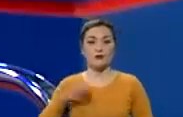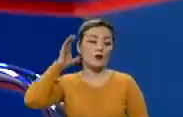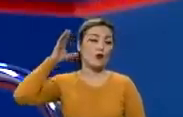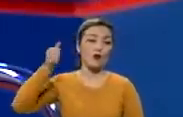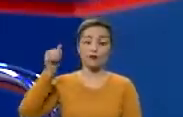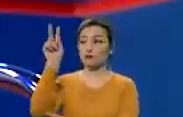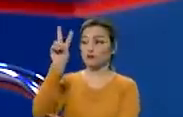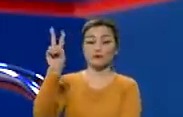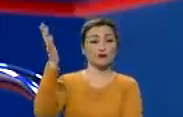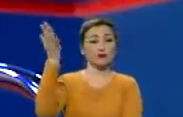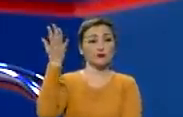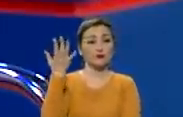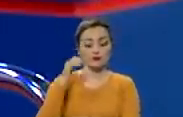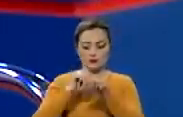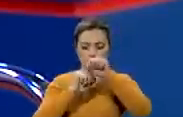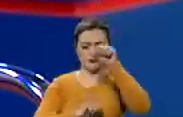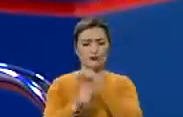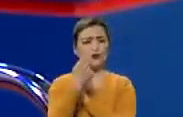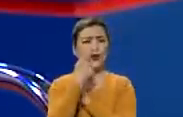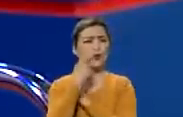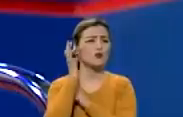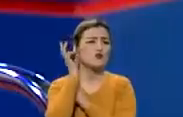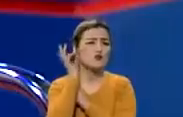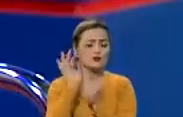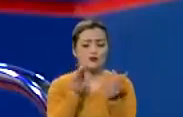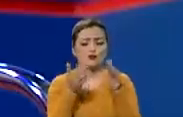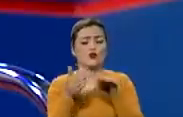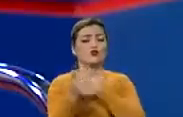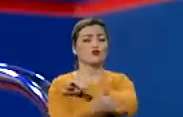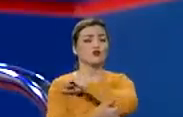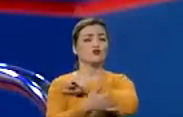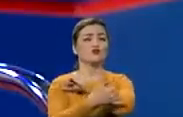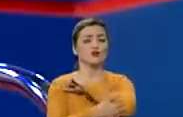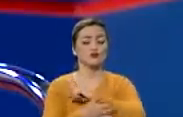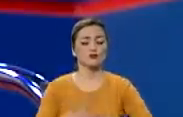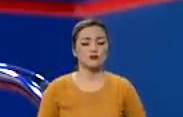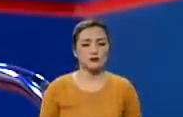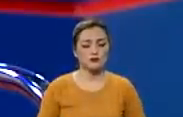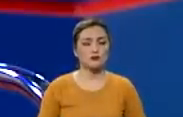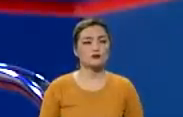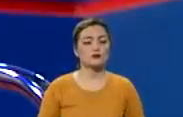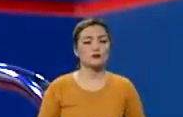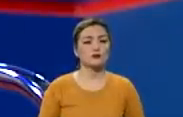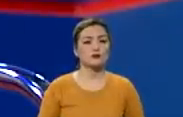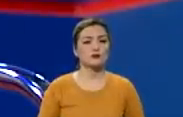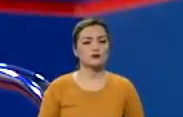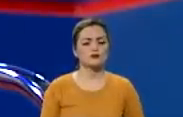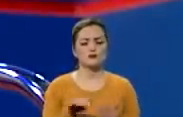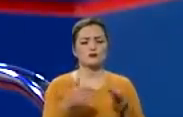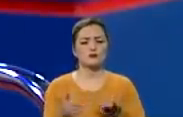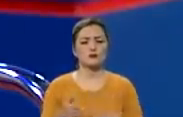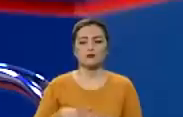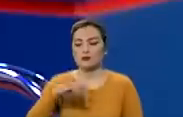el viernes pasado fue encontrada sin vida una pareja de esposos extranjeros. Según los primeros datos, se presume que murieron